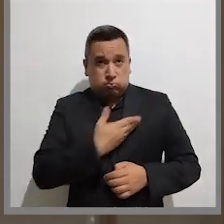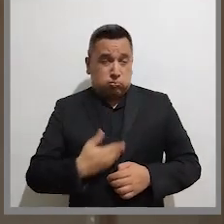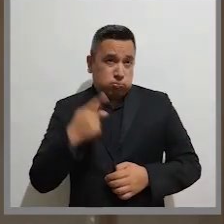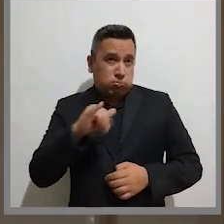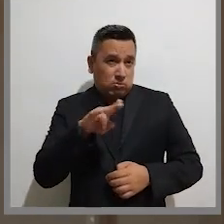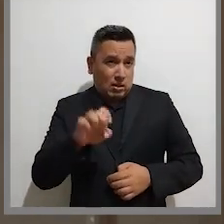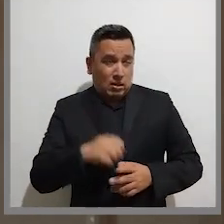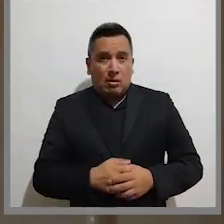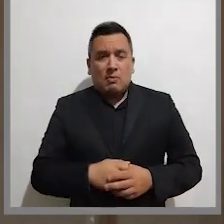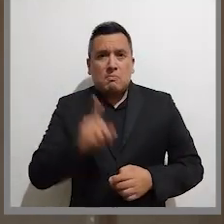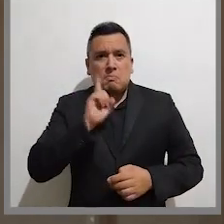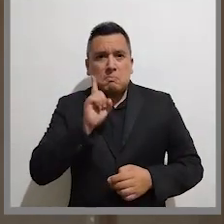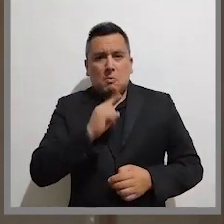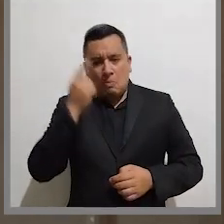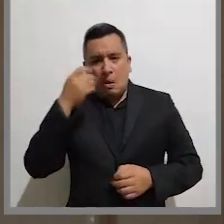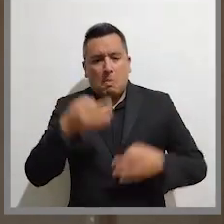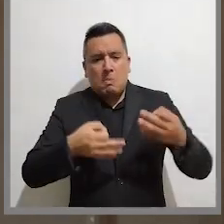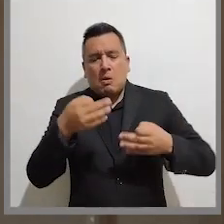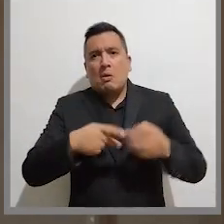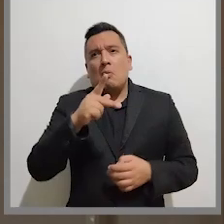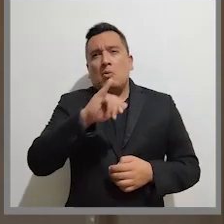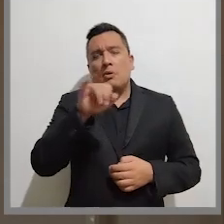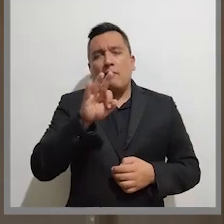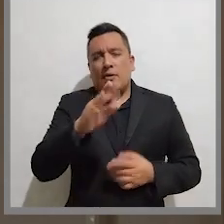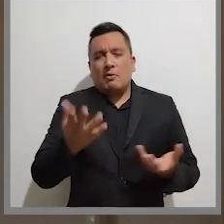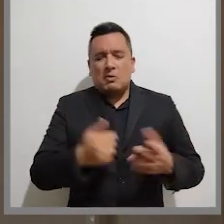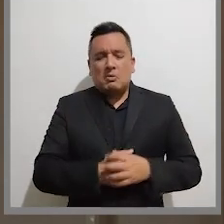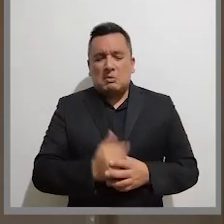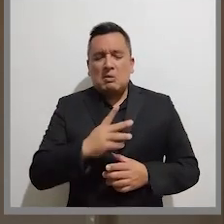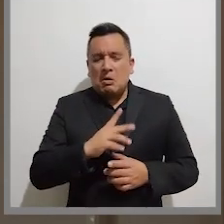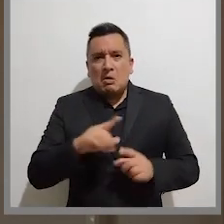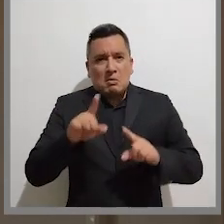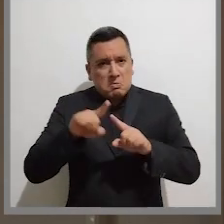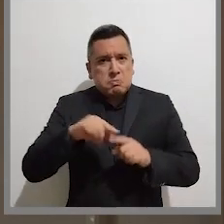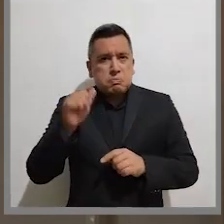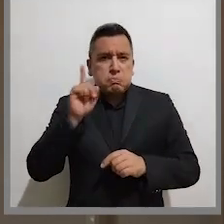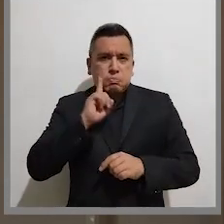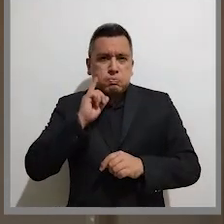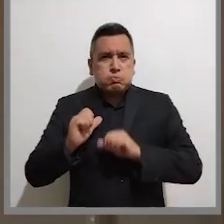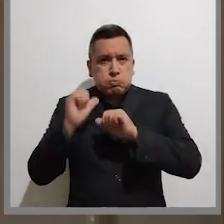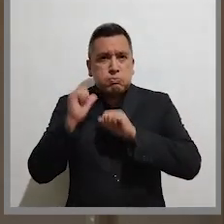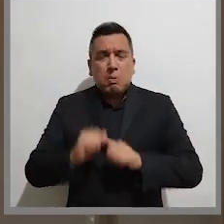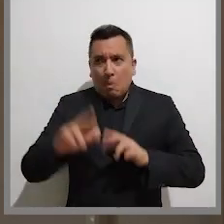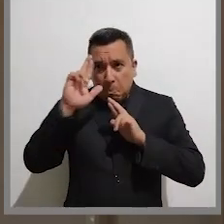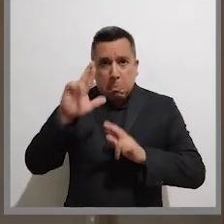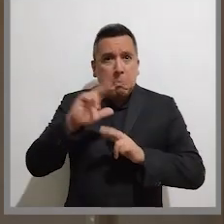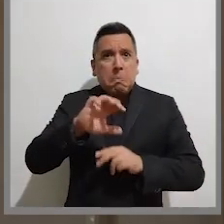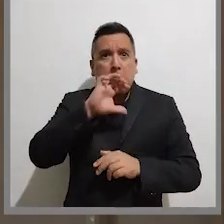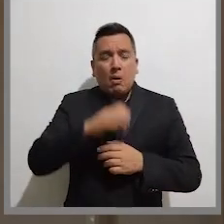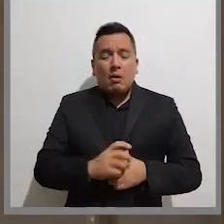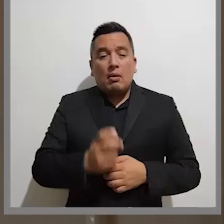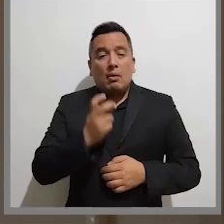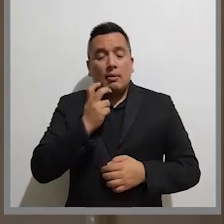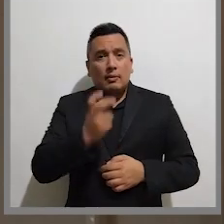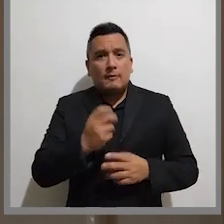Electoral, tenemos una presidenta en el Tribunal Electoral del Poder Judicial de la Federación. Son lugares representativos para las mujeres y que son lugares hacia